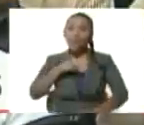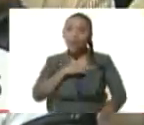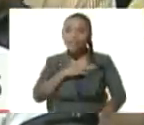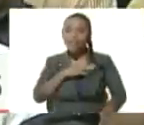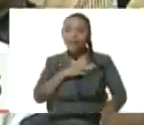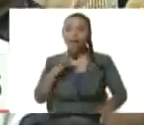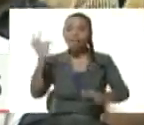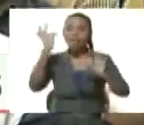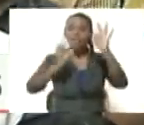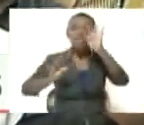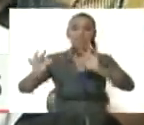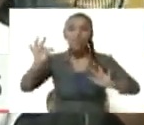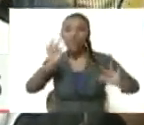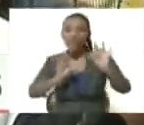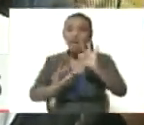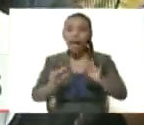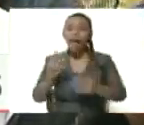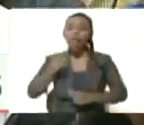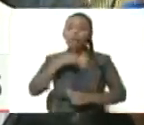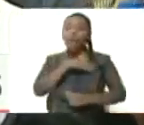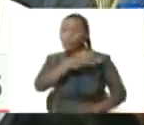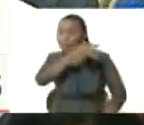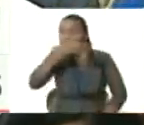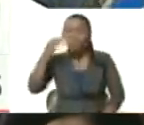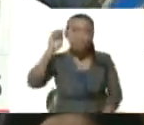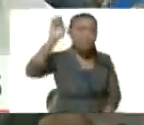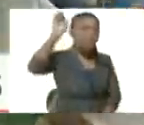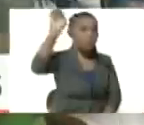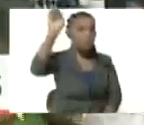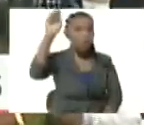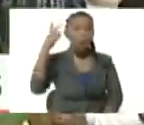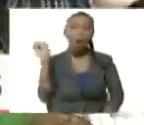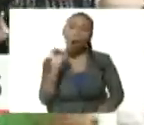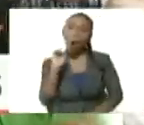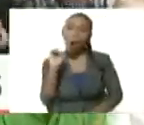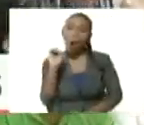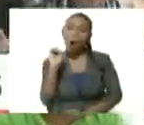filosofía, es nuestro éxito o nuestra derrota,